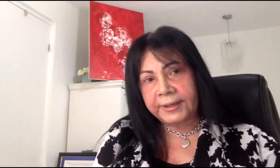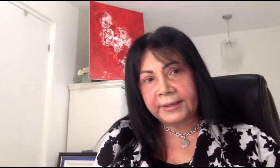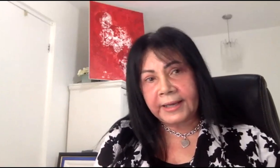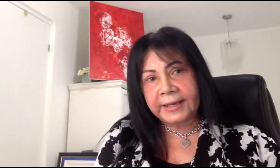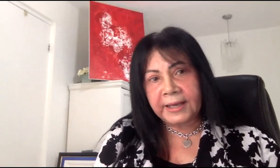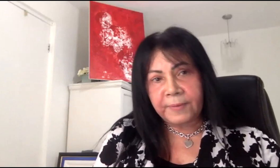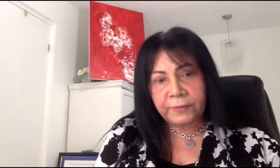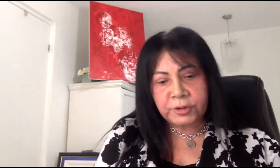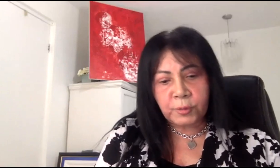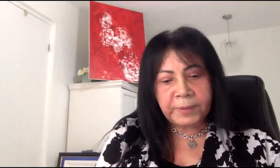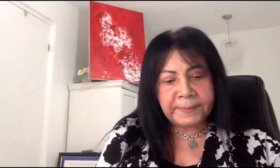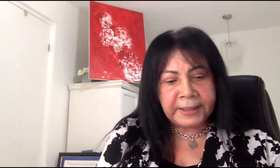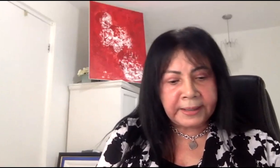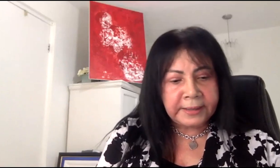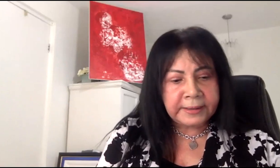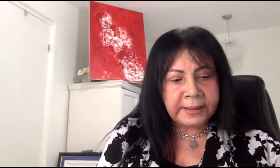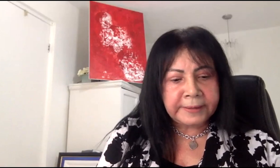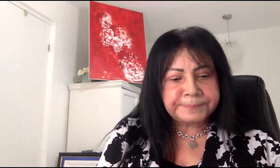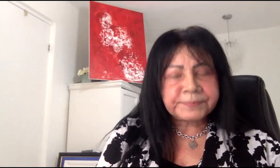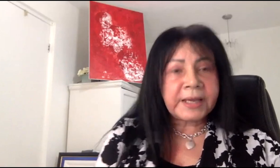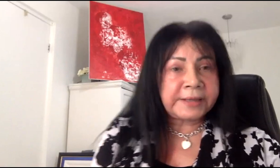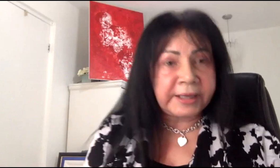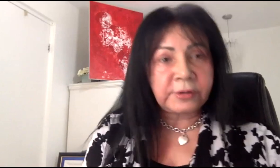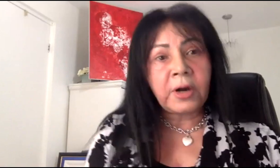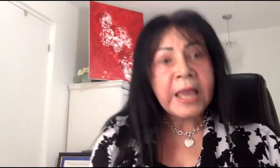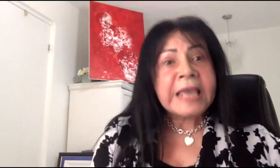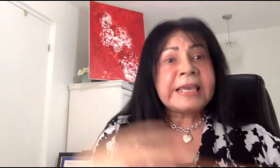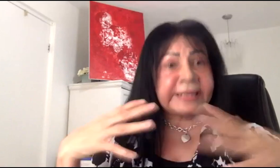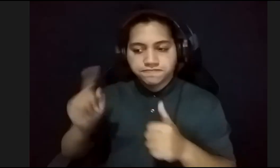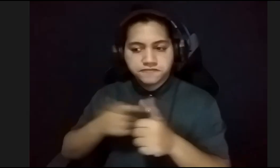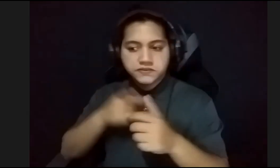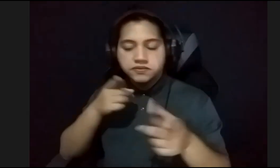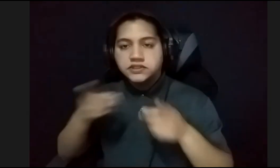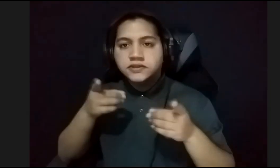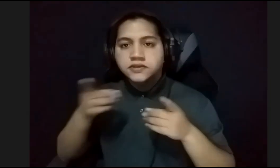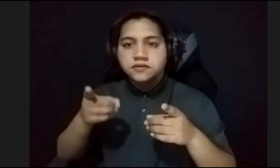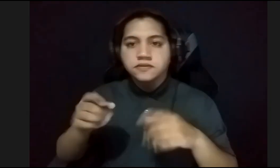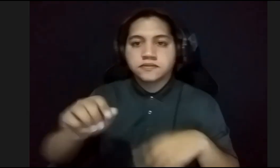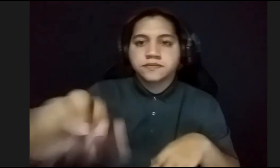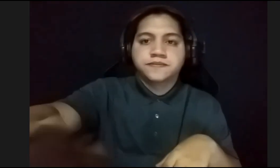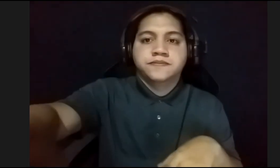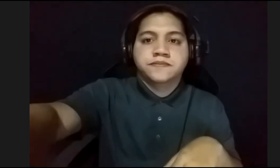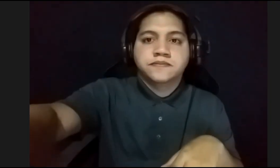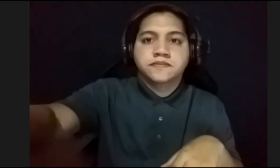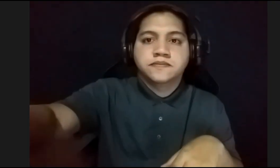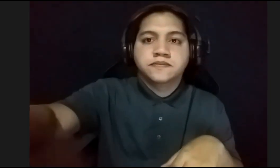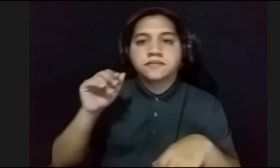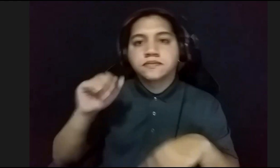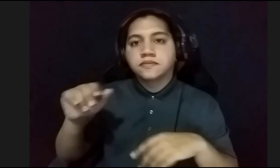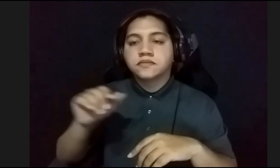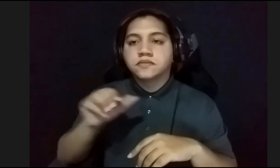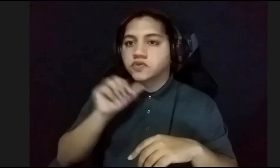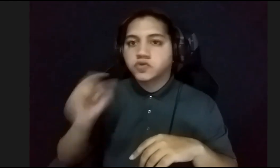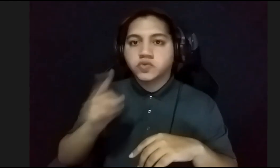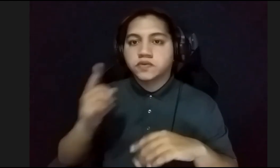Ricardo, Alegría, pues, fue su primer, este, director, y también, tenían esa presencia, no solamente, con los